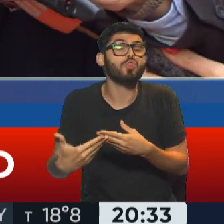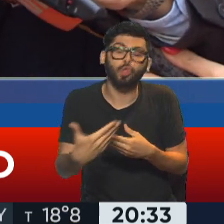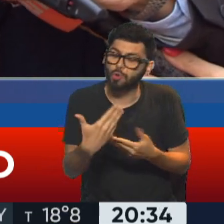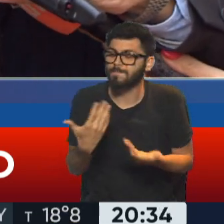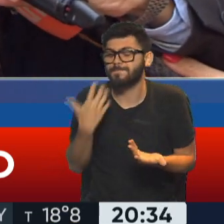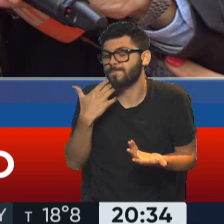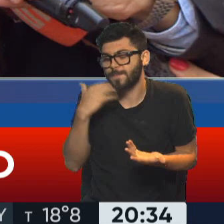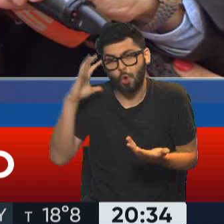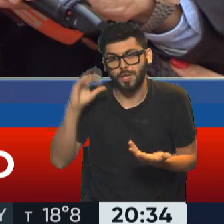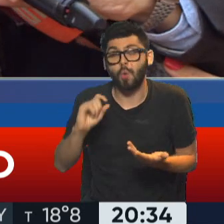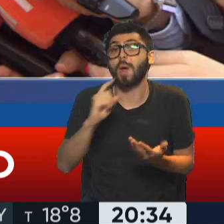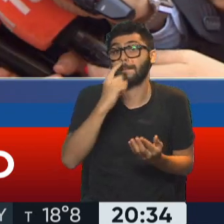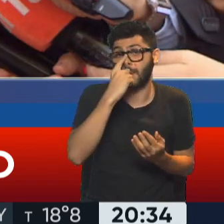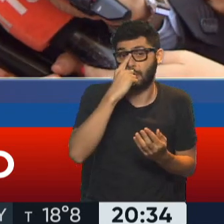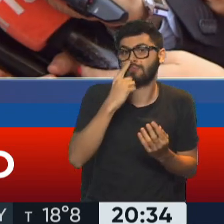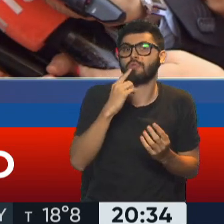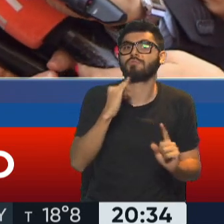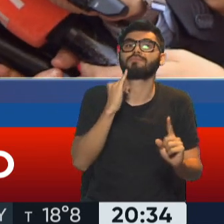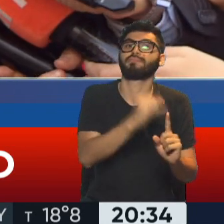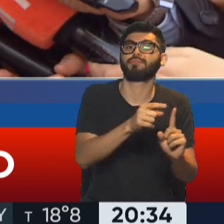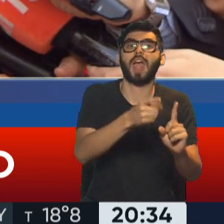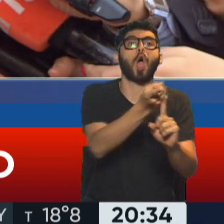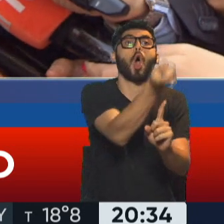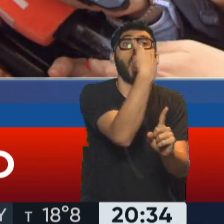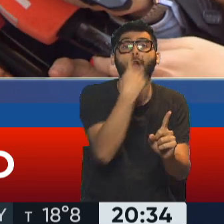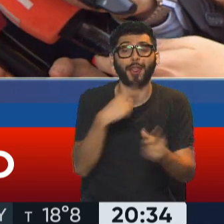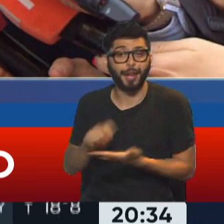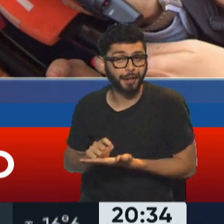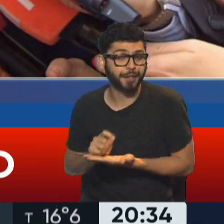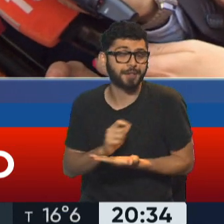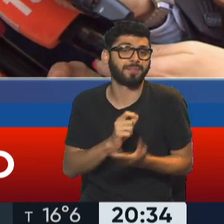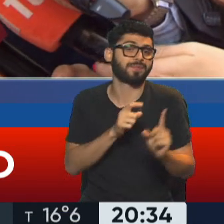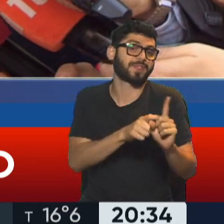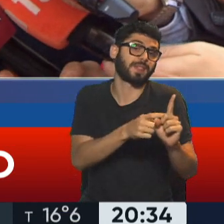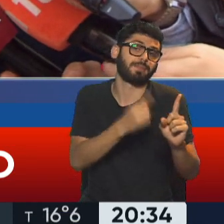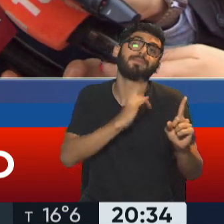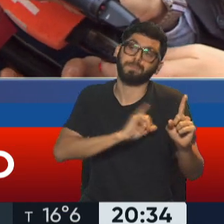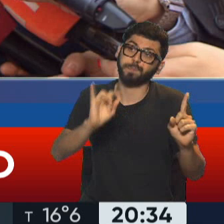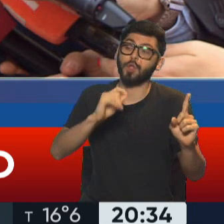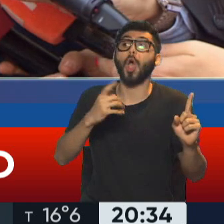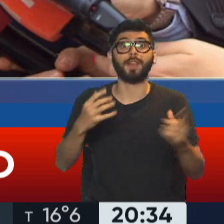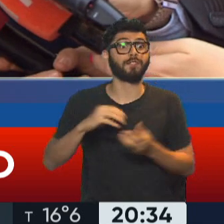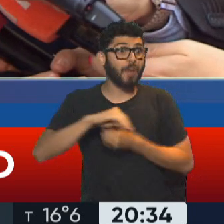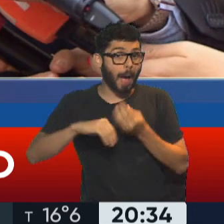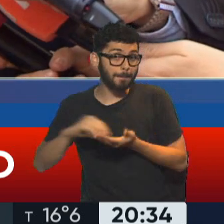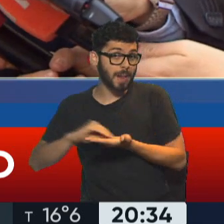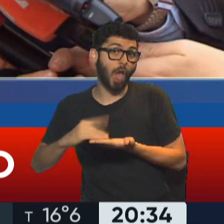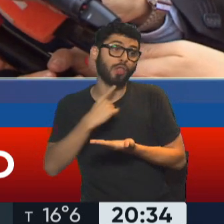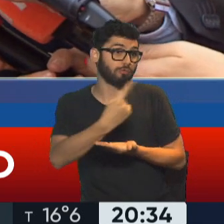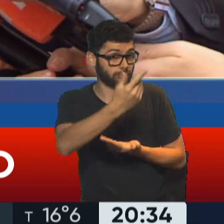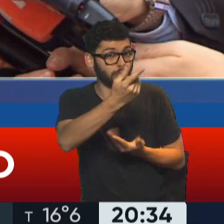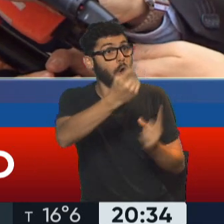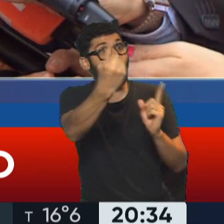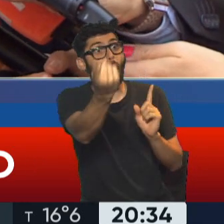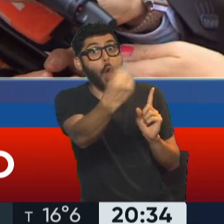orden y lo que hizo la querella fue pedir que el ex titular de la Armada sea citado a prestar declaración también testimonial para explicar,